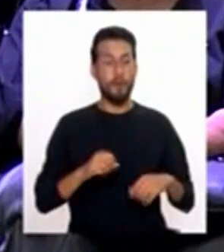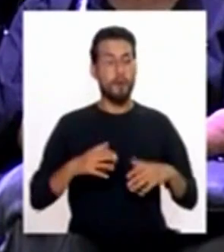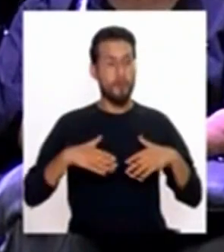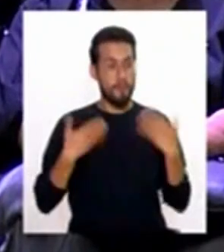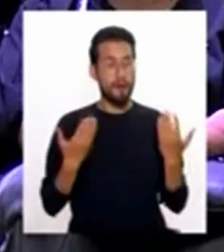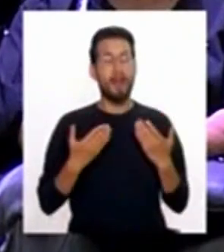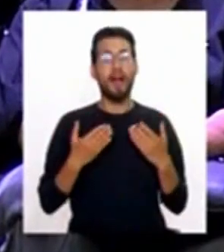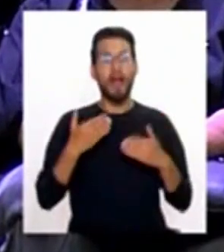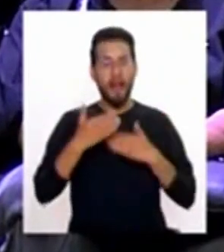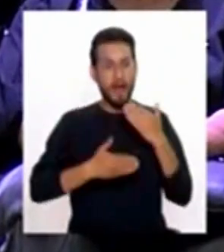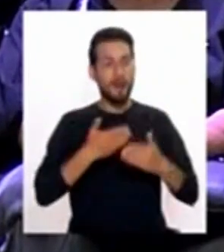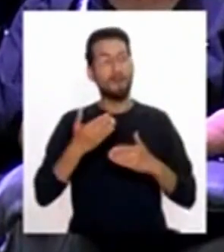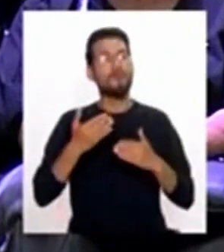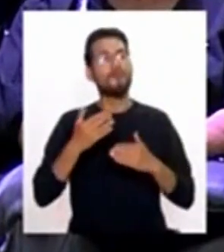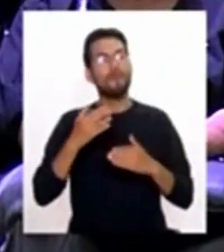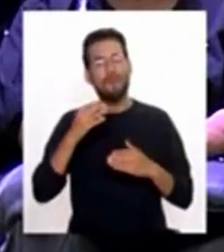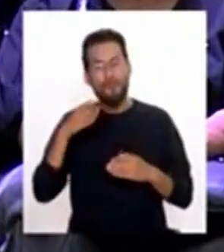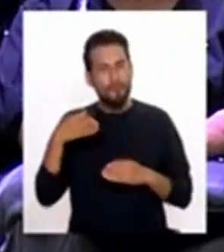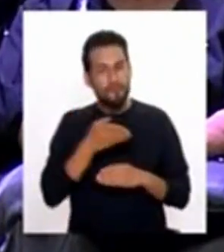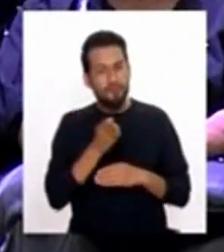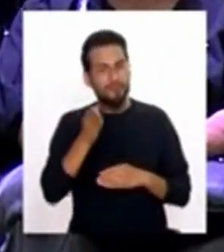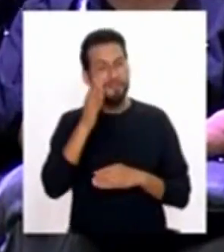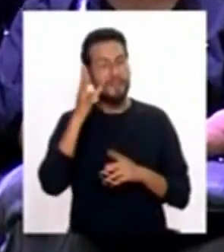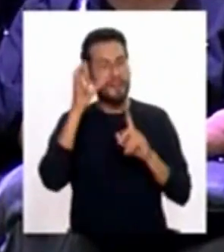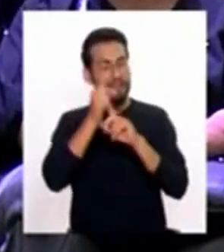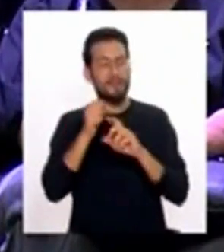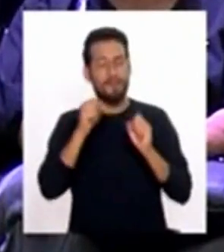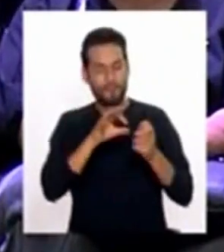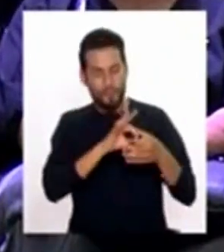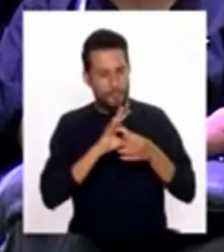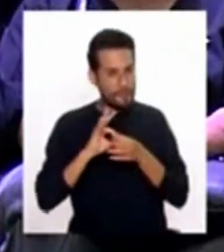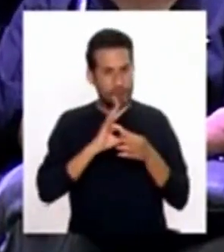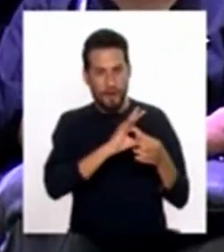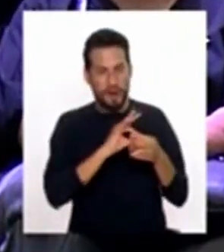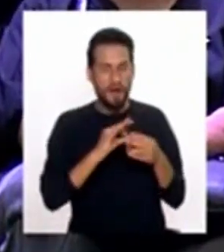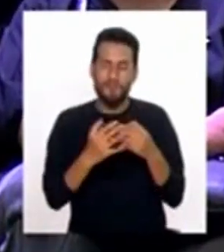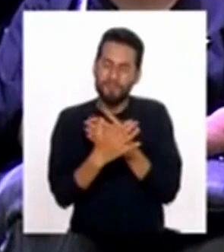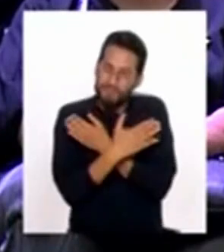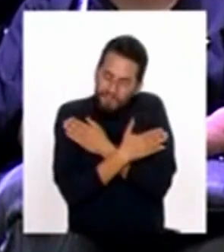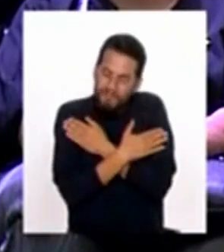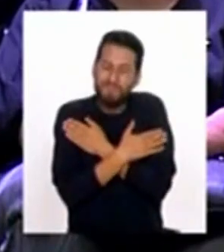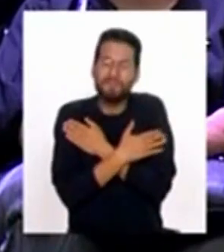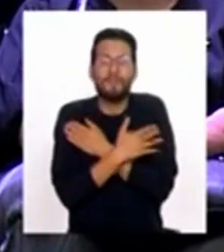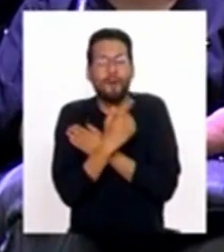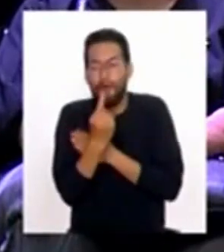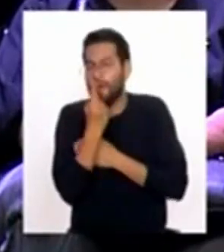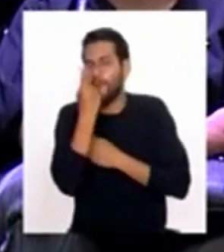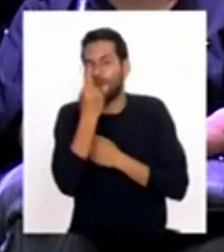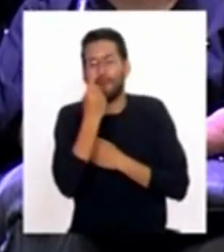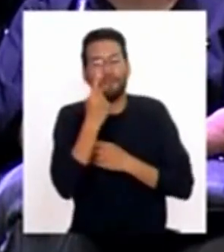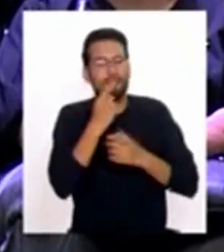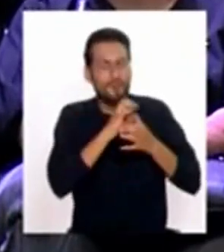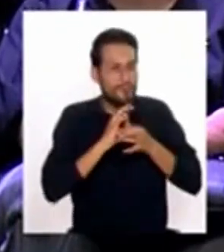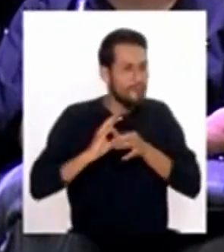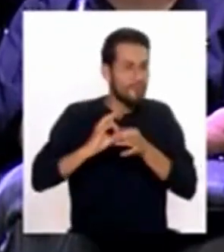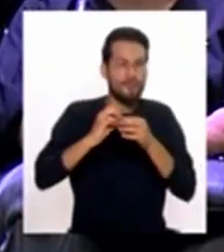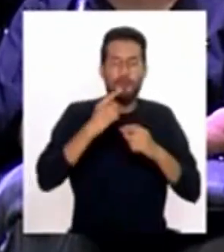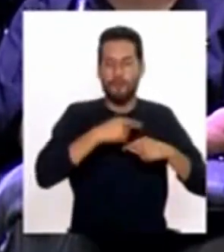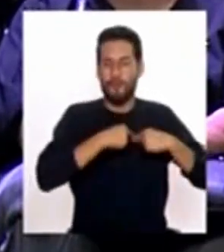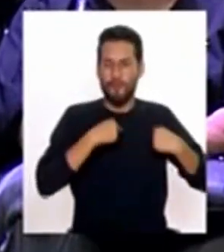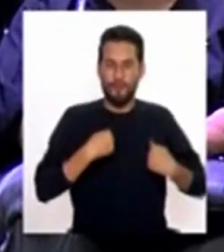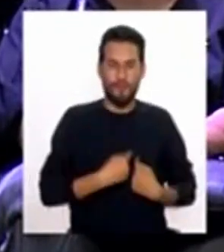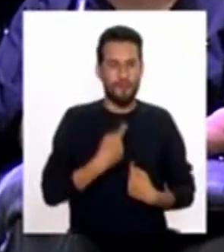un camino, una ruta, nos articulamos, nos abrazamos en un solo corazón y